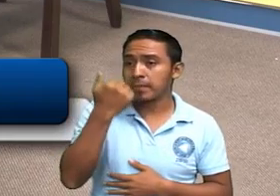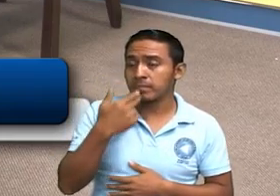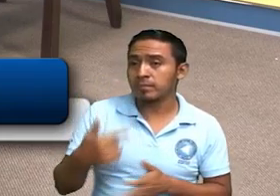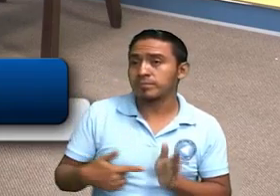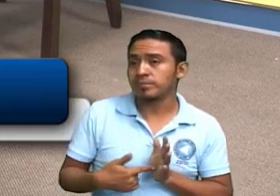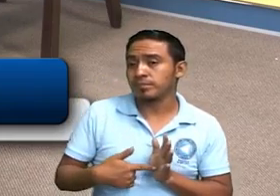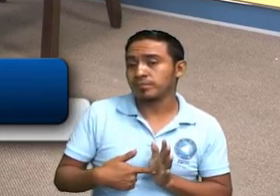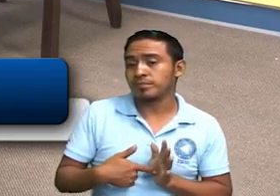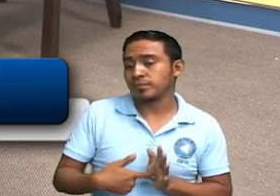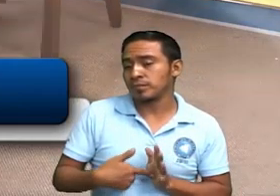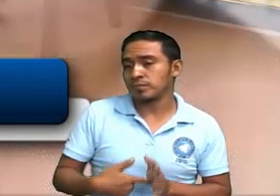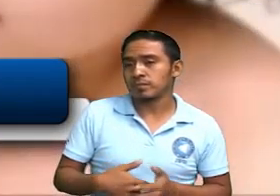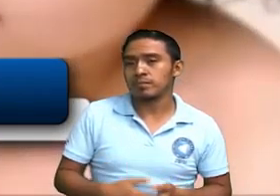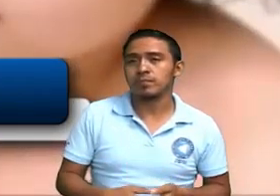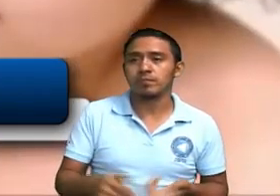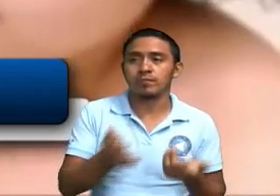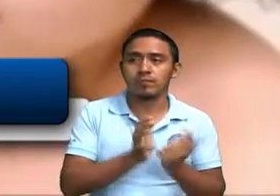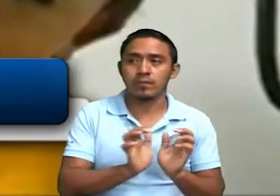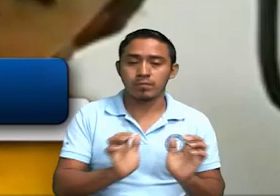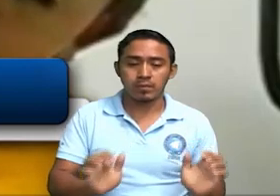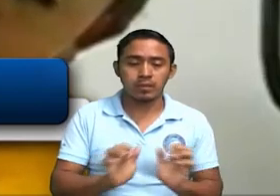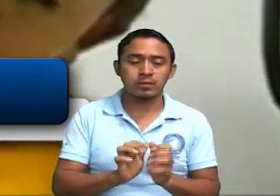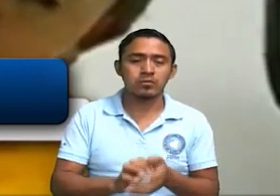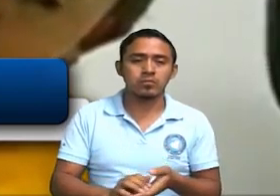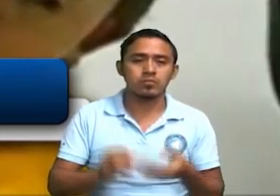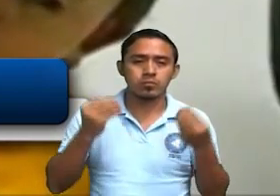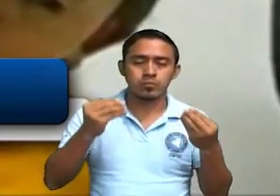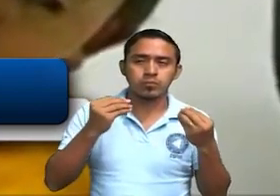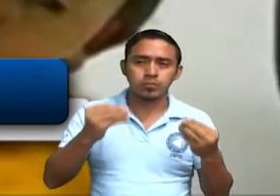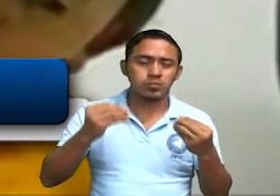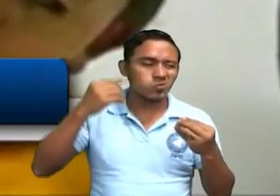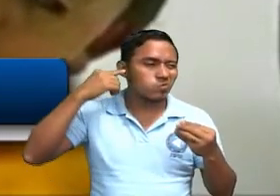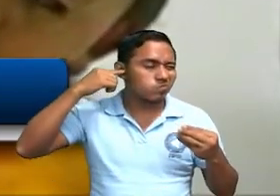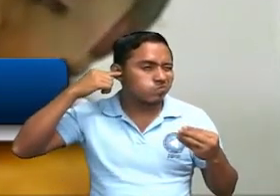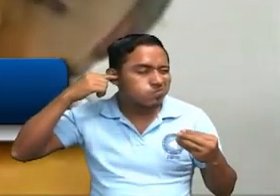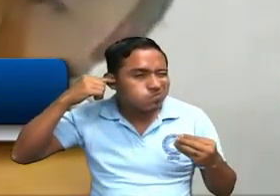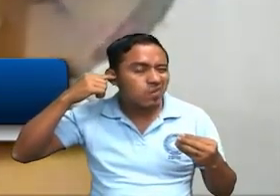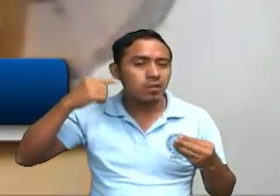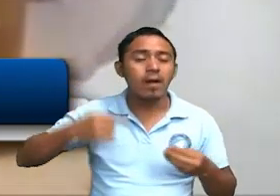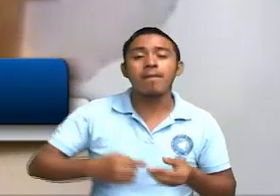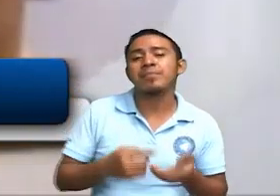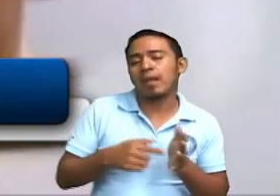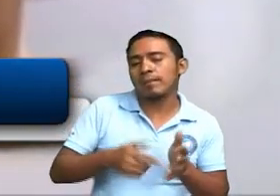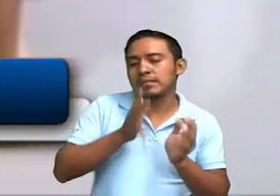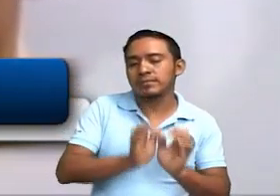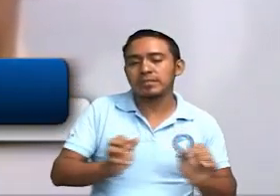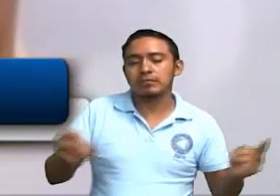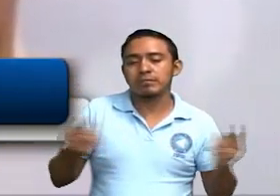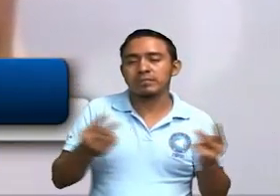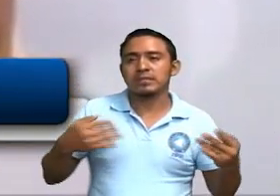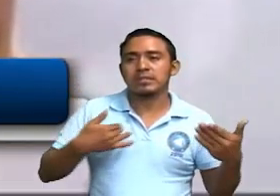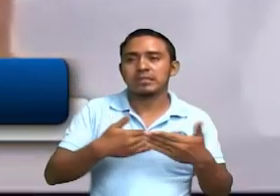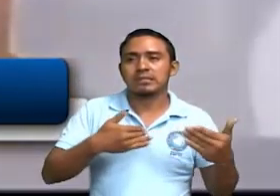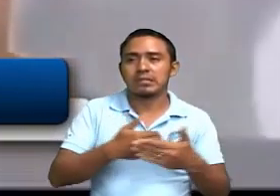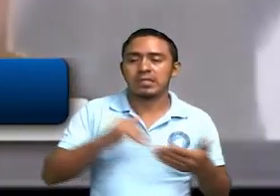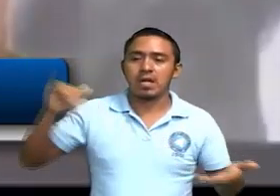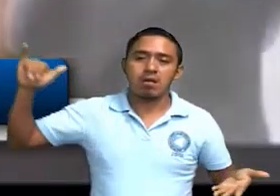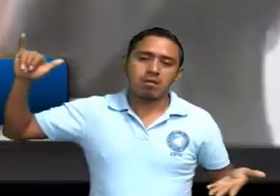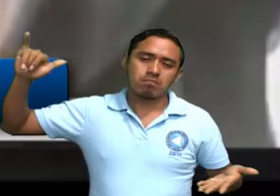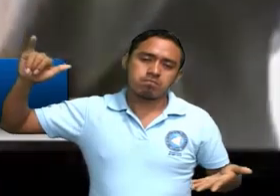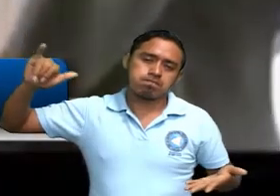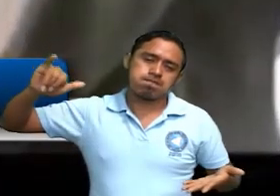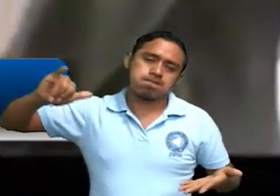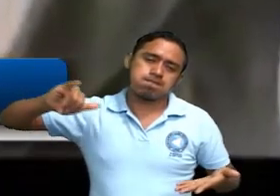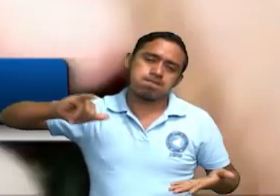ejemplo, aquellos niños que se exponen mucho al ruido. Ah, sí. A ver, vive cerca de un aeropuerto, vive escuchando a cada rato las turbinas